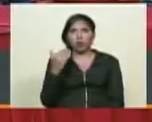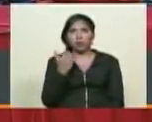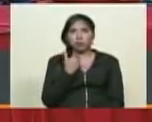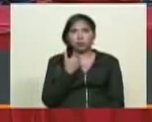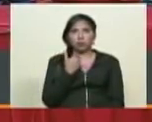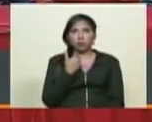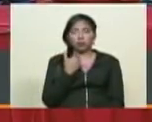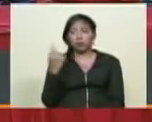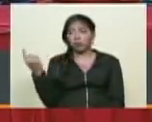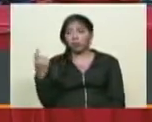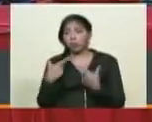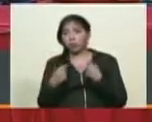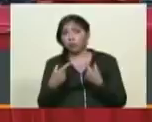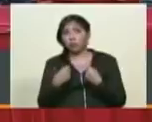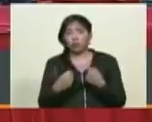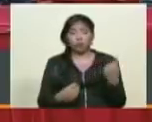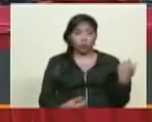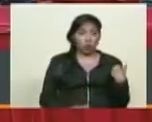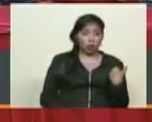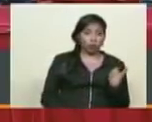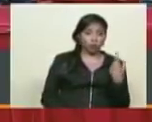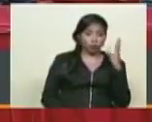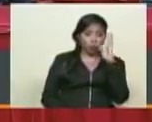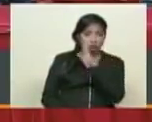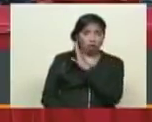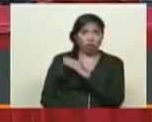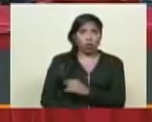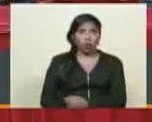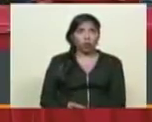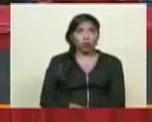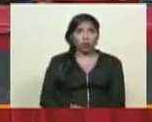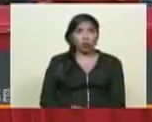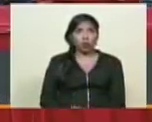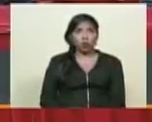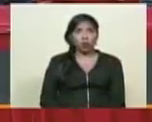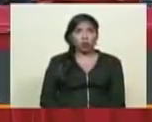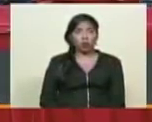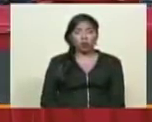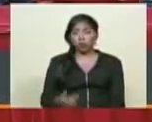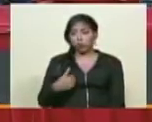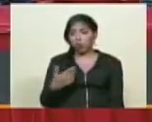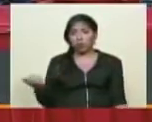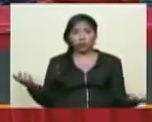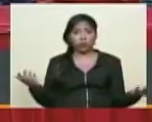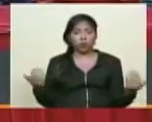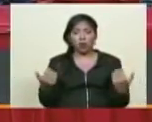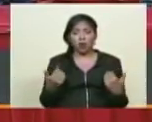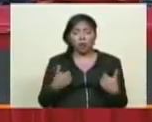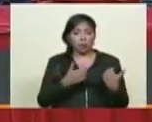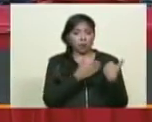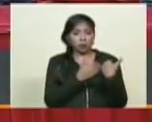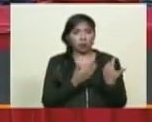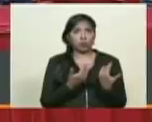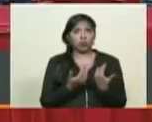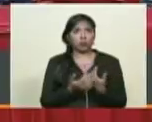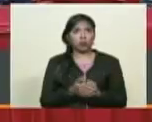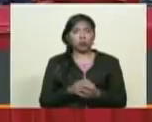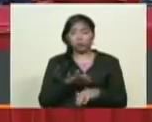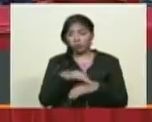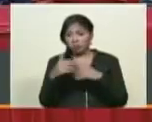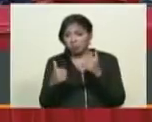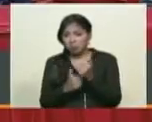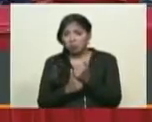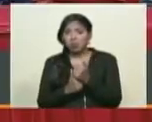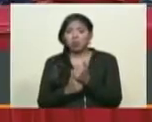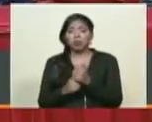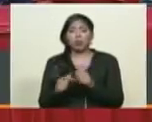yo, porque habíamos perdido. Y ahorita ganamos y yo puse mi cargo a la orden, el cargo de todos nosotros está a la orden, como primer vicepresidente del partido.